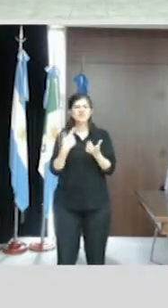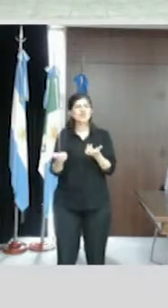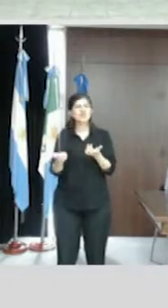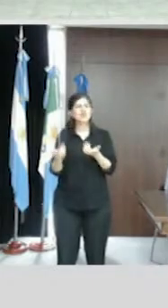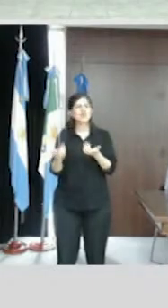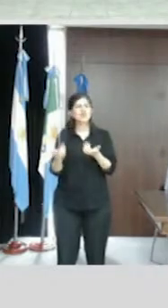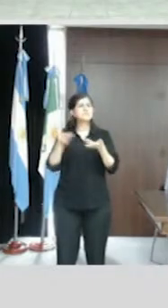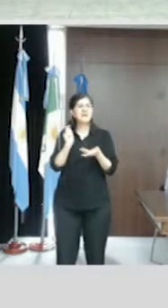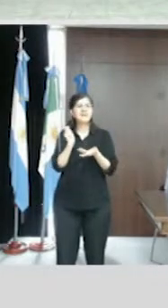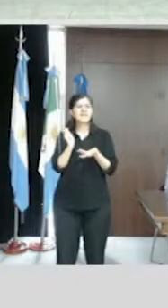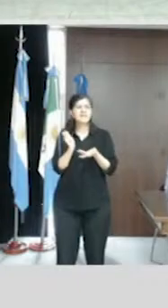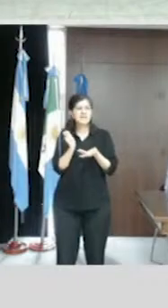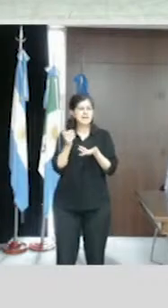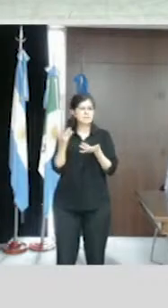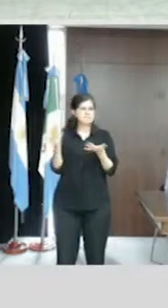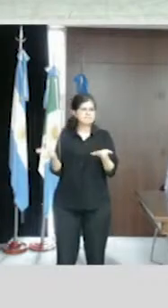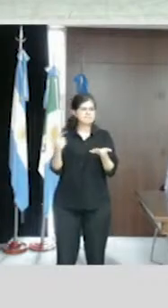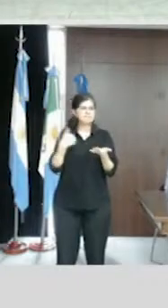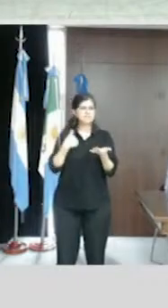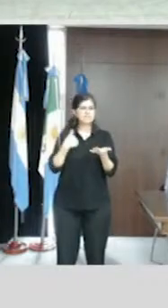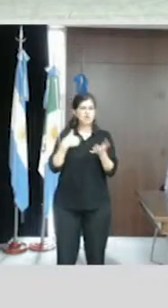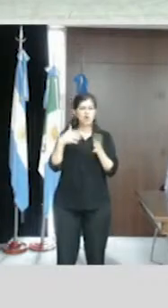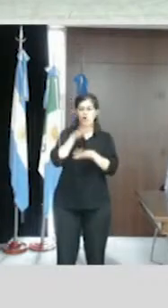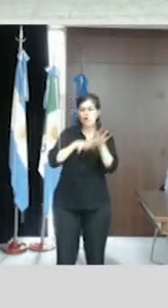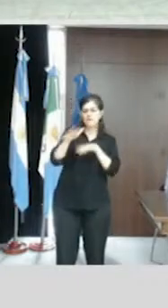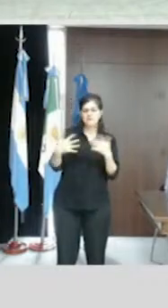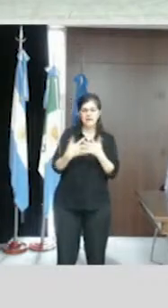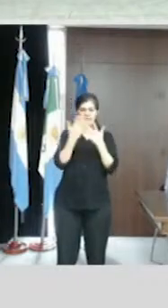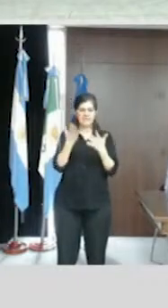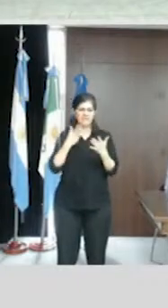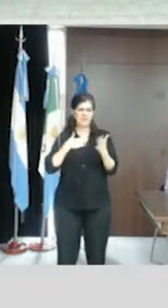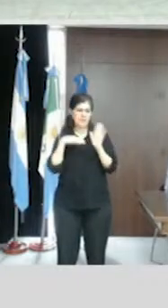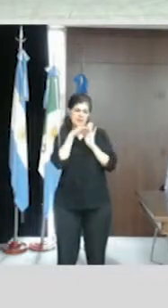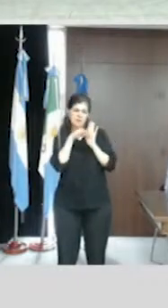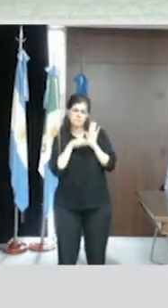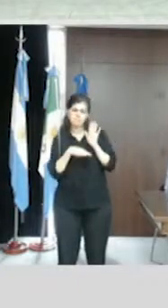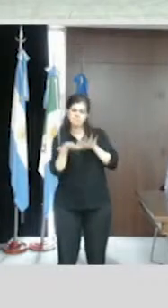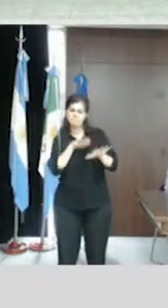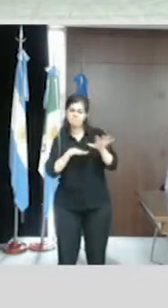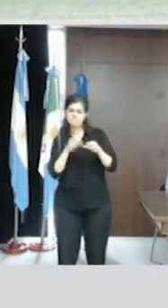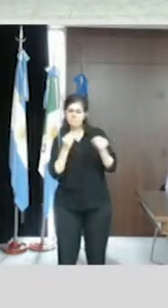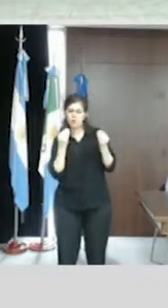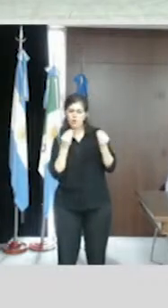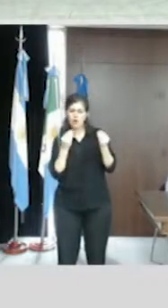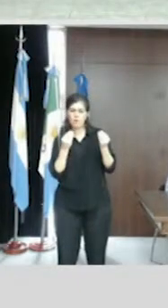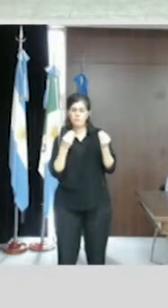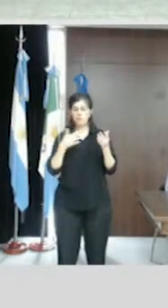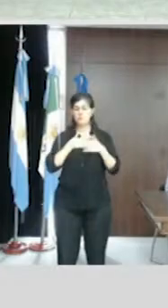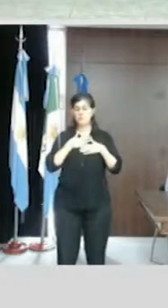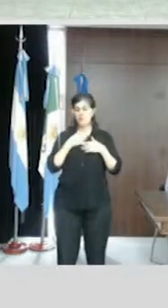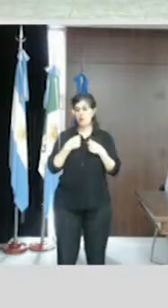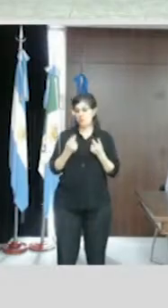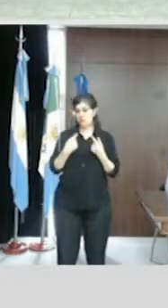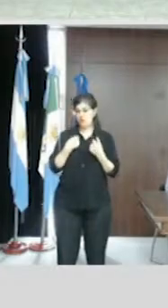invitar? ¿Cómo puedo organizarme en mi día a día? El voluntariado.